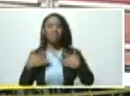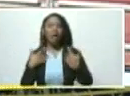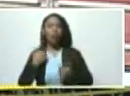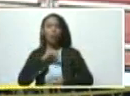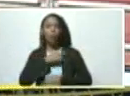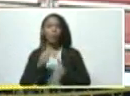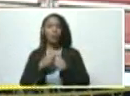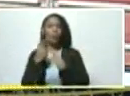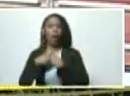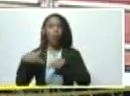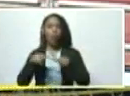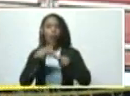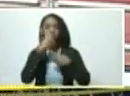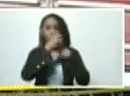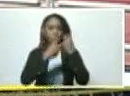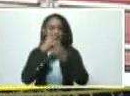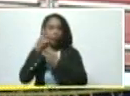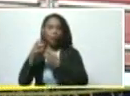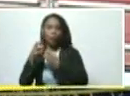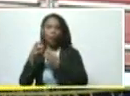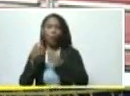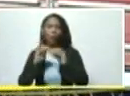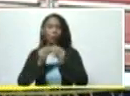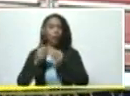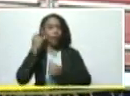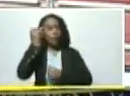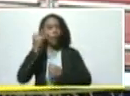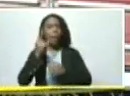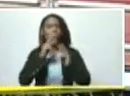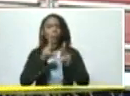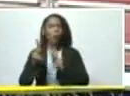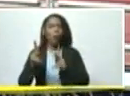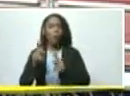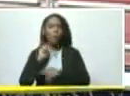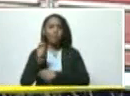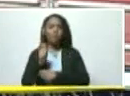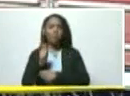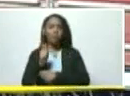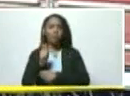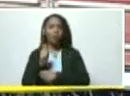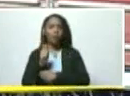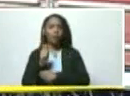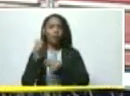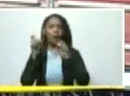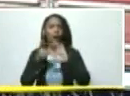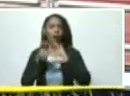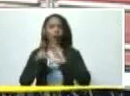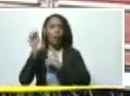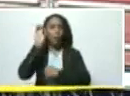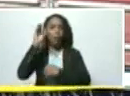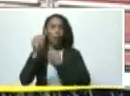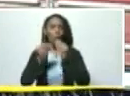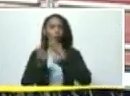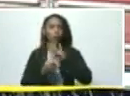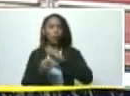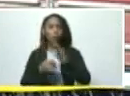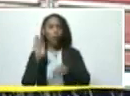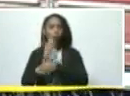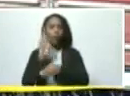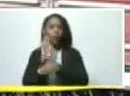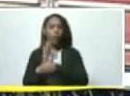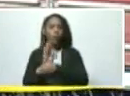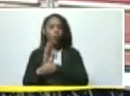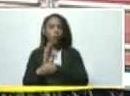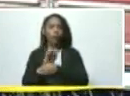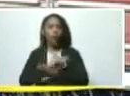nuestros principales lugares turísticos, con la creación de planes y paquetes pagaderos a través del carnet de la patria como instrumento de protección